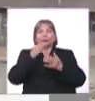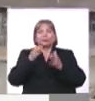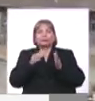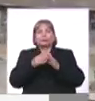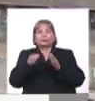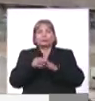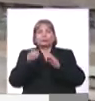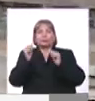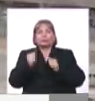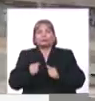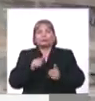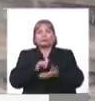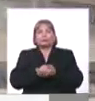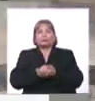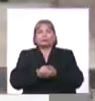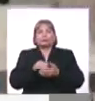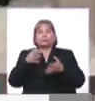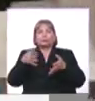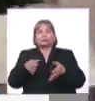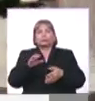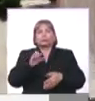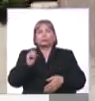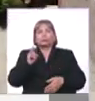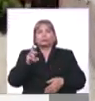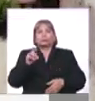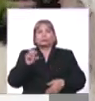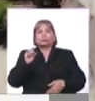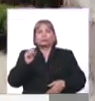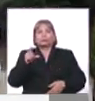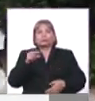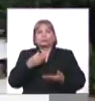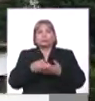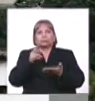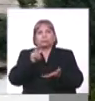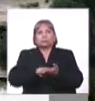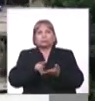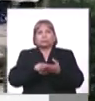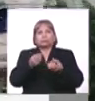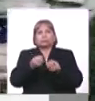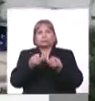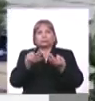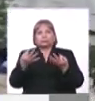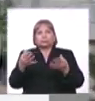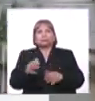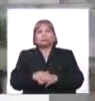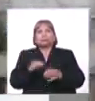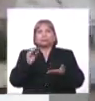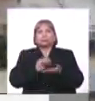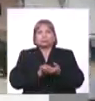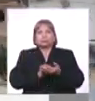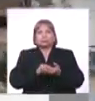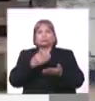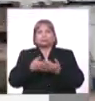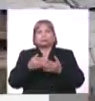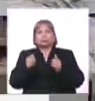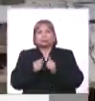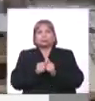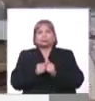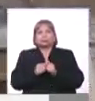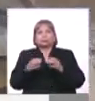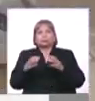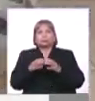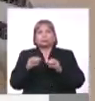de disposición final de residuos sólidos también fue aprobado por mayoría. Además, se aprobó el dictamen que con